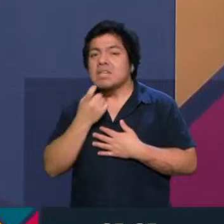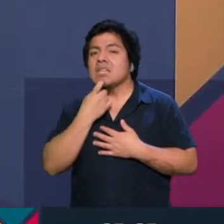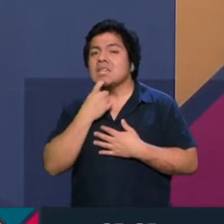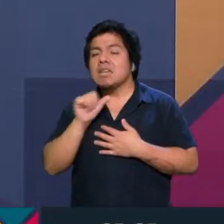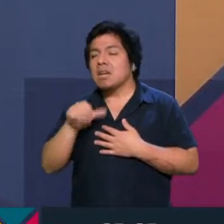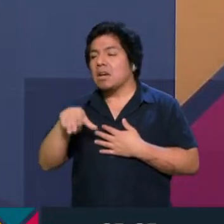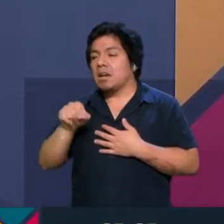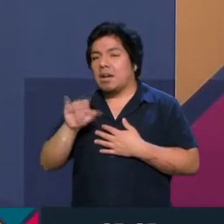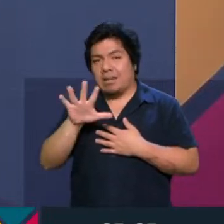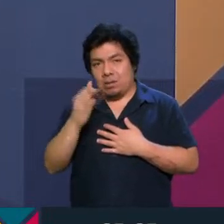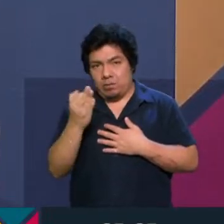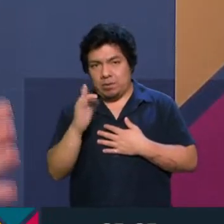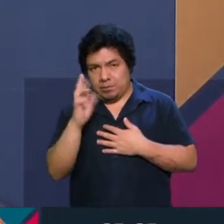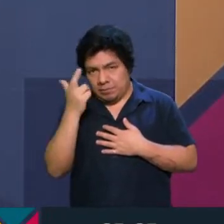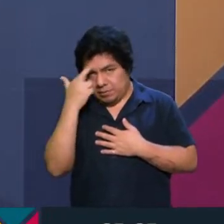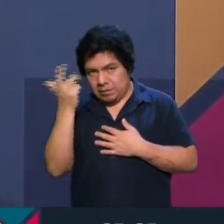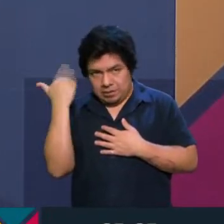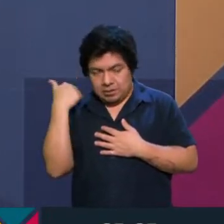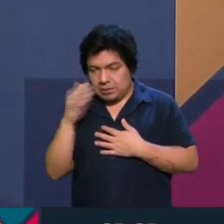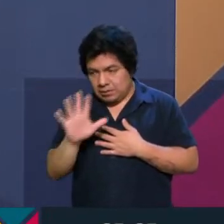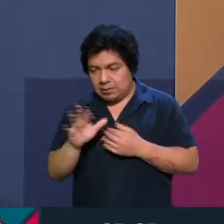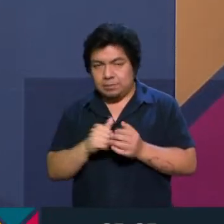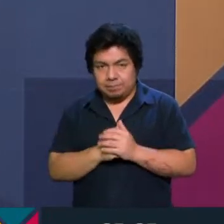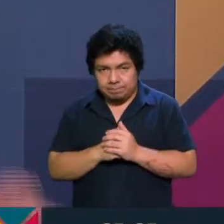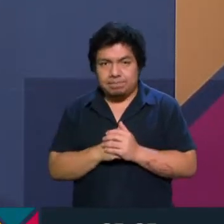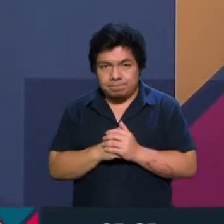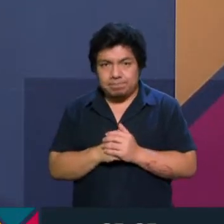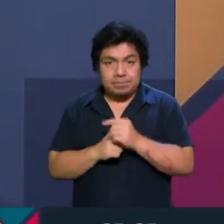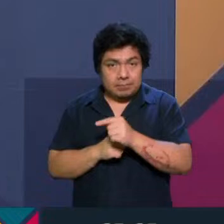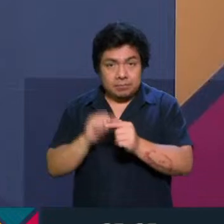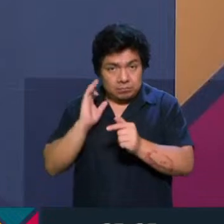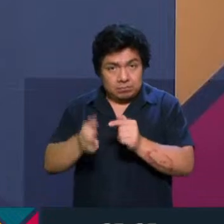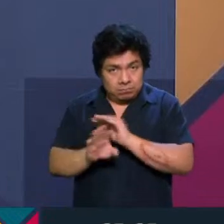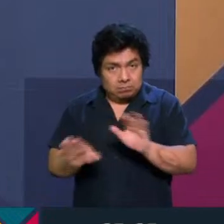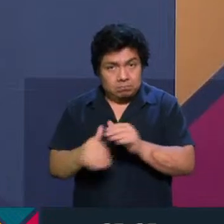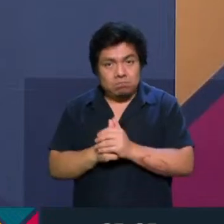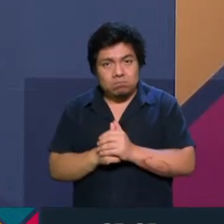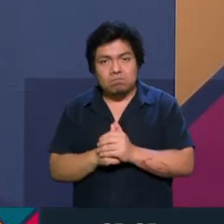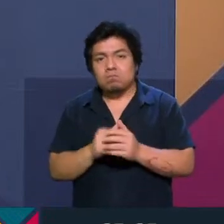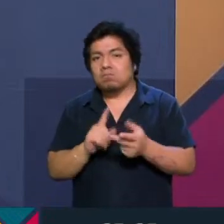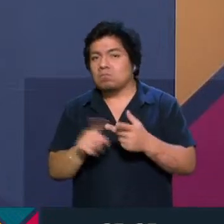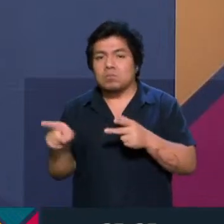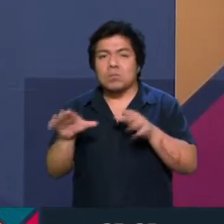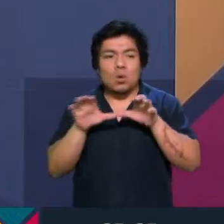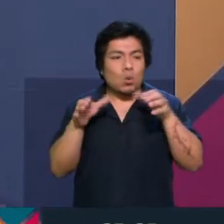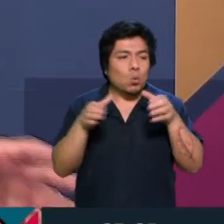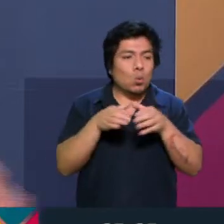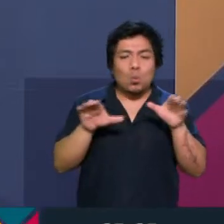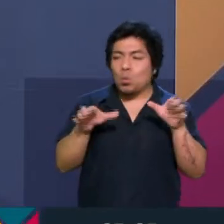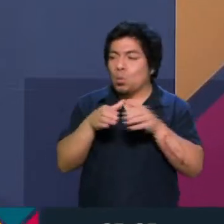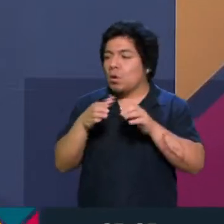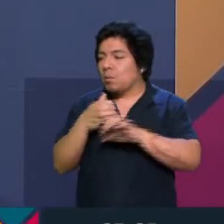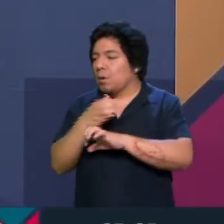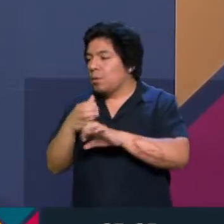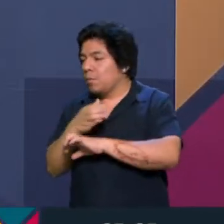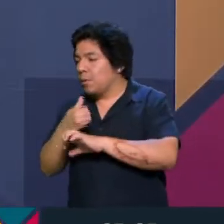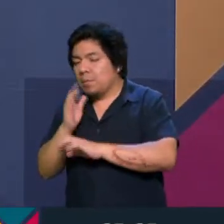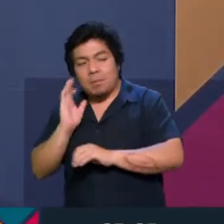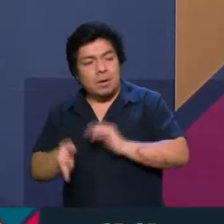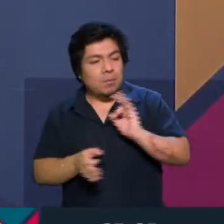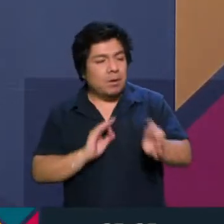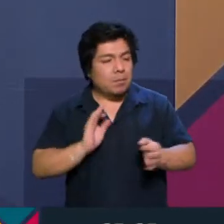el presidente Andrés Manuel, la del 5 de febrero. Bueno, se aprueba por los congresos locales también. Se presenta